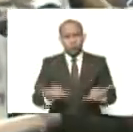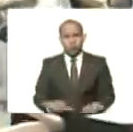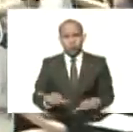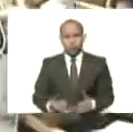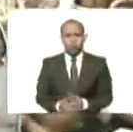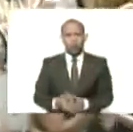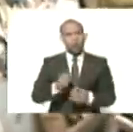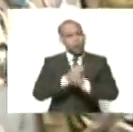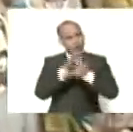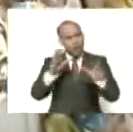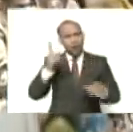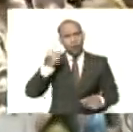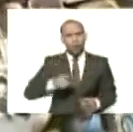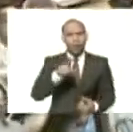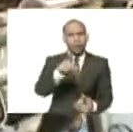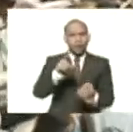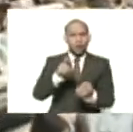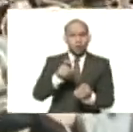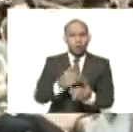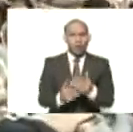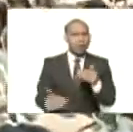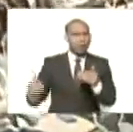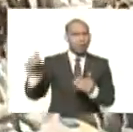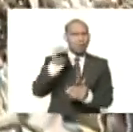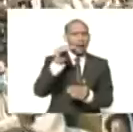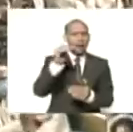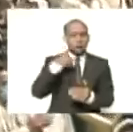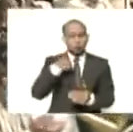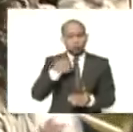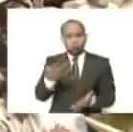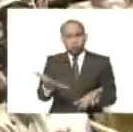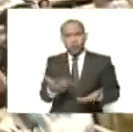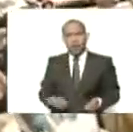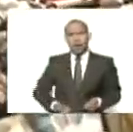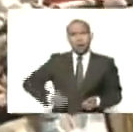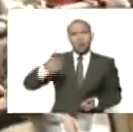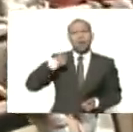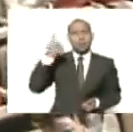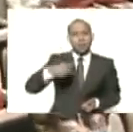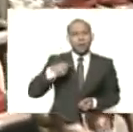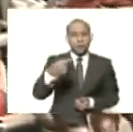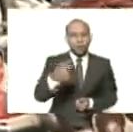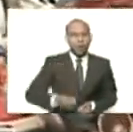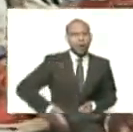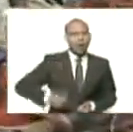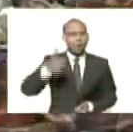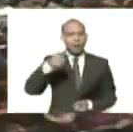Claro que hay que cobrar más al que más gana y hay que avanzar en esa dirección.